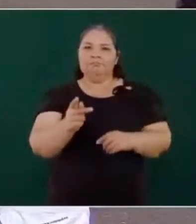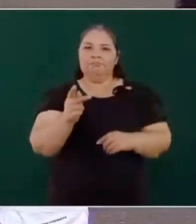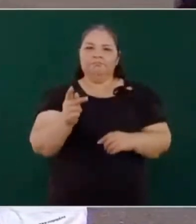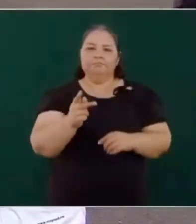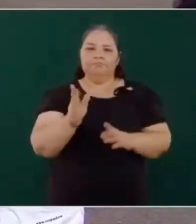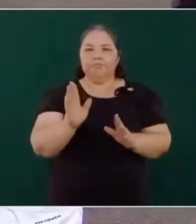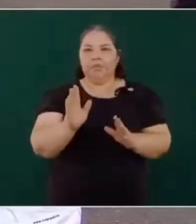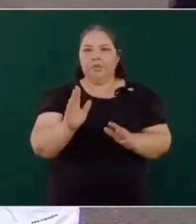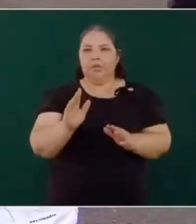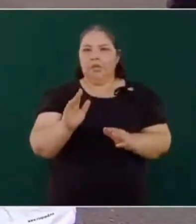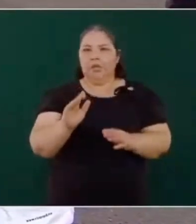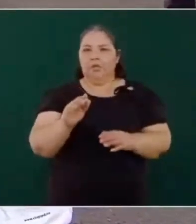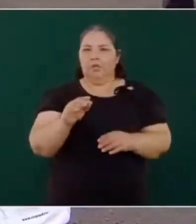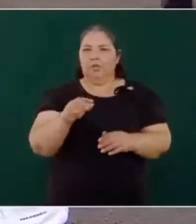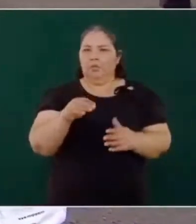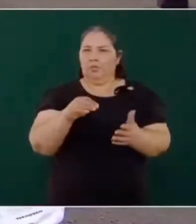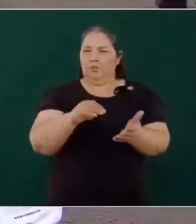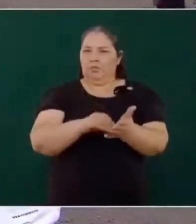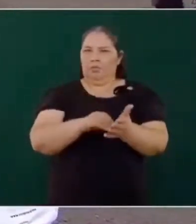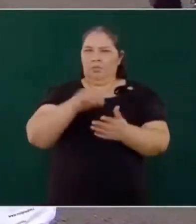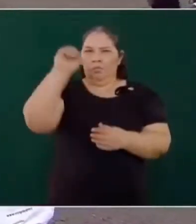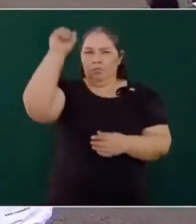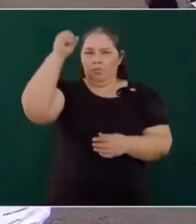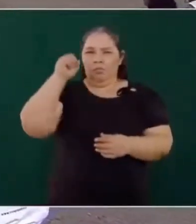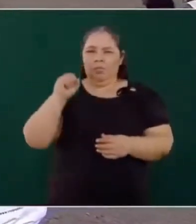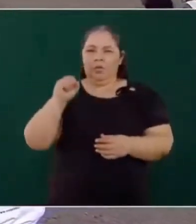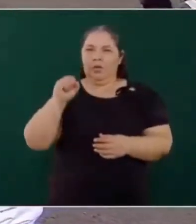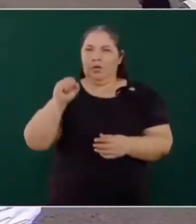esto de Sinaloa lo planteo porque